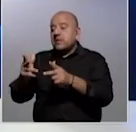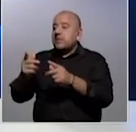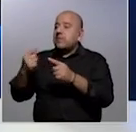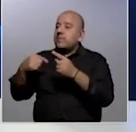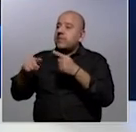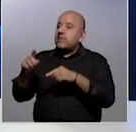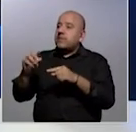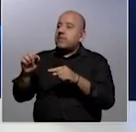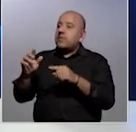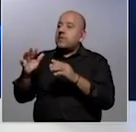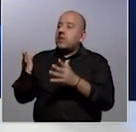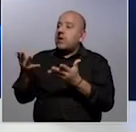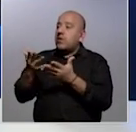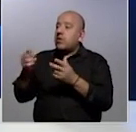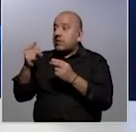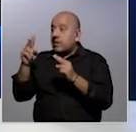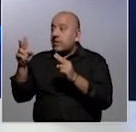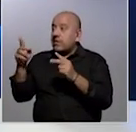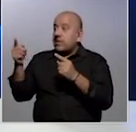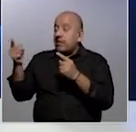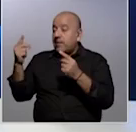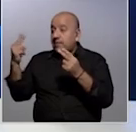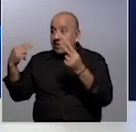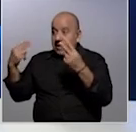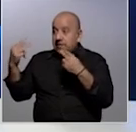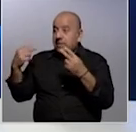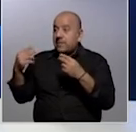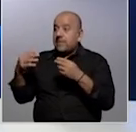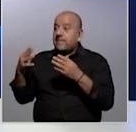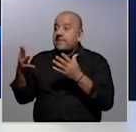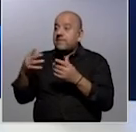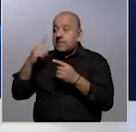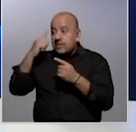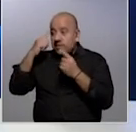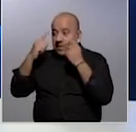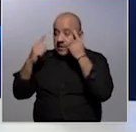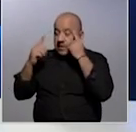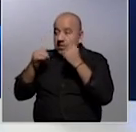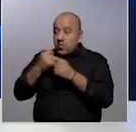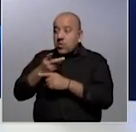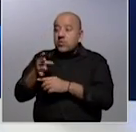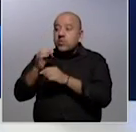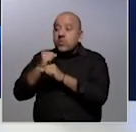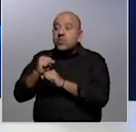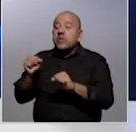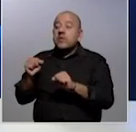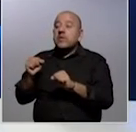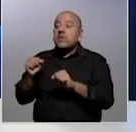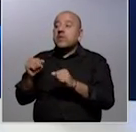quizás que los que nos están escuchando tomen piense en cuántos podrían ser